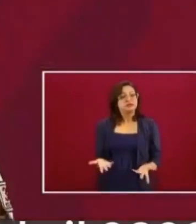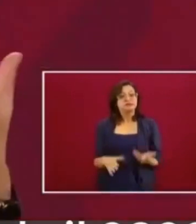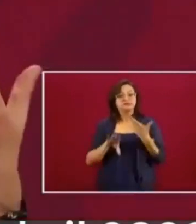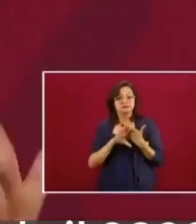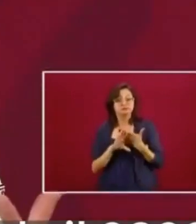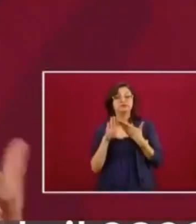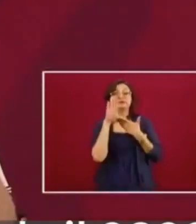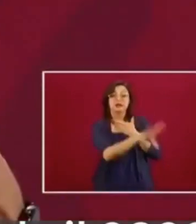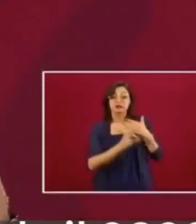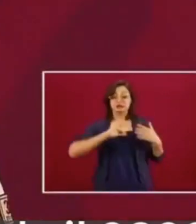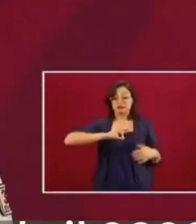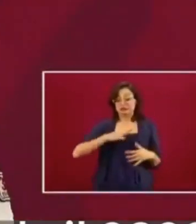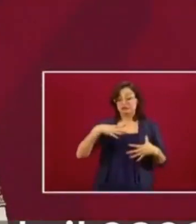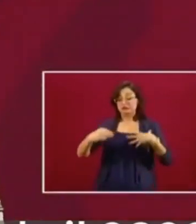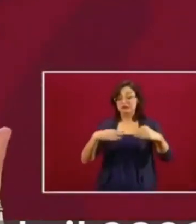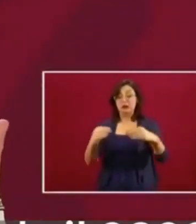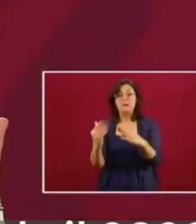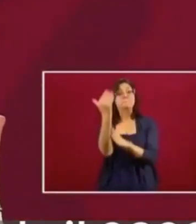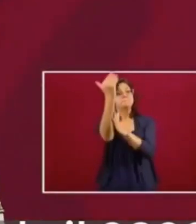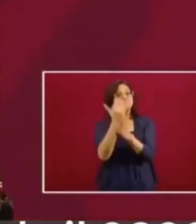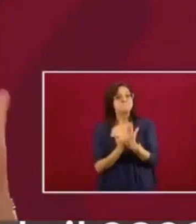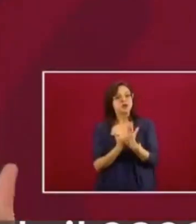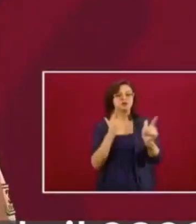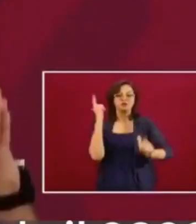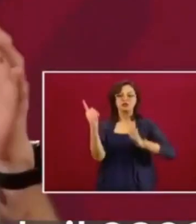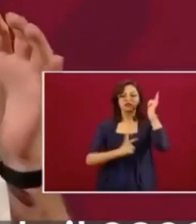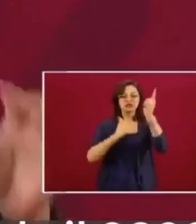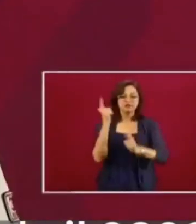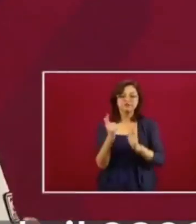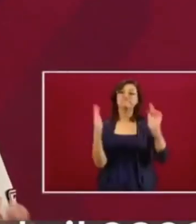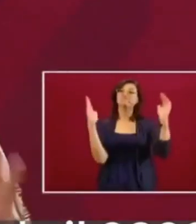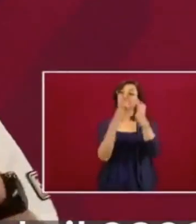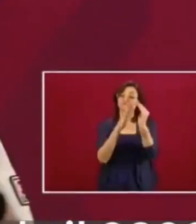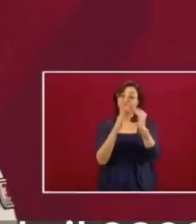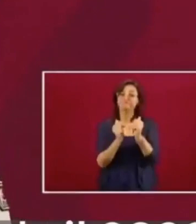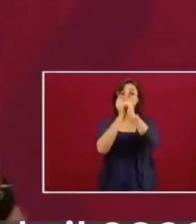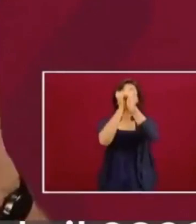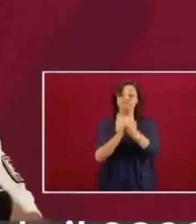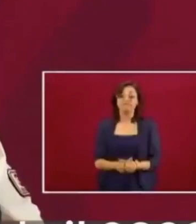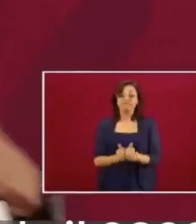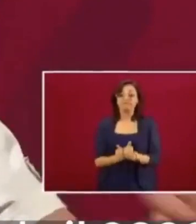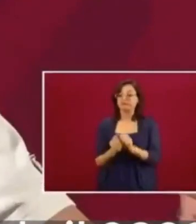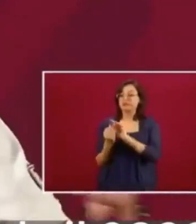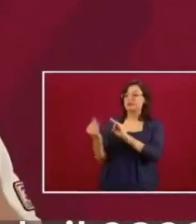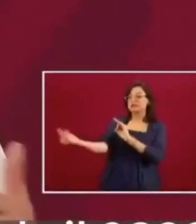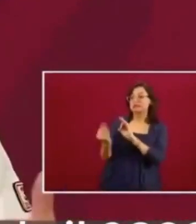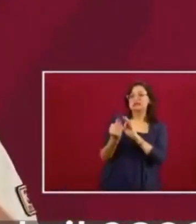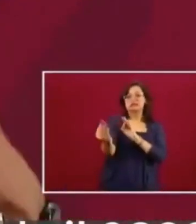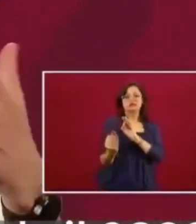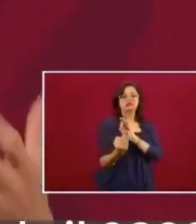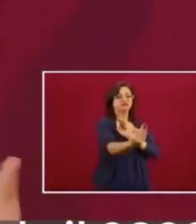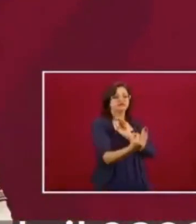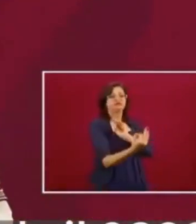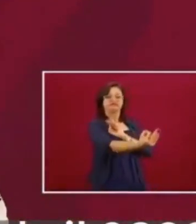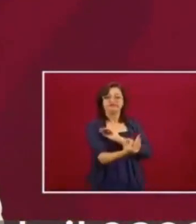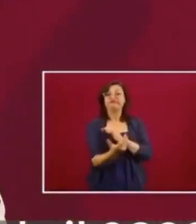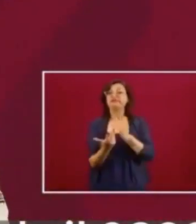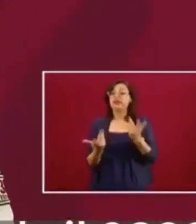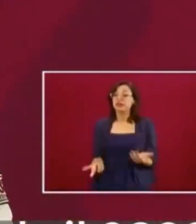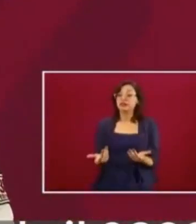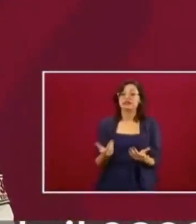disminuir la intensidad de la transmisión es quedándonos en casa, manteniéndonos lejos uno de otro